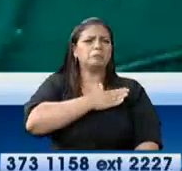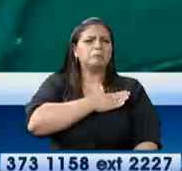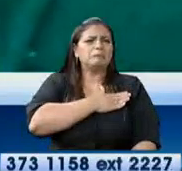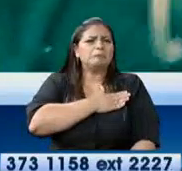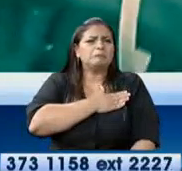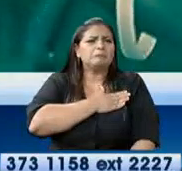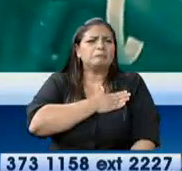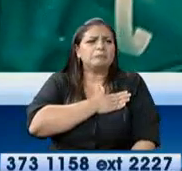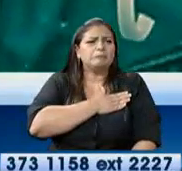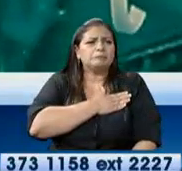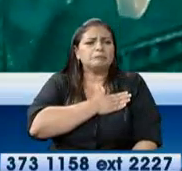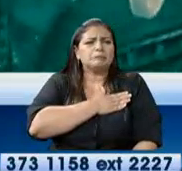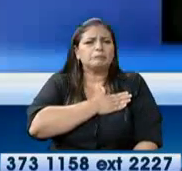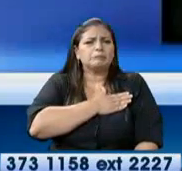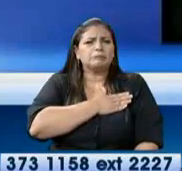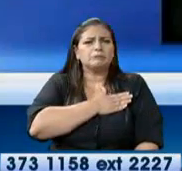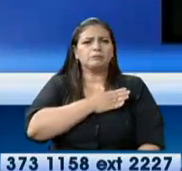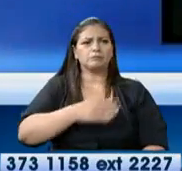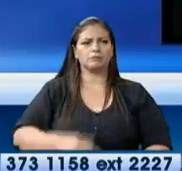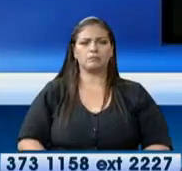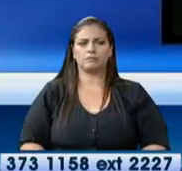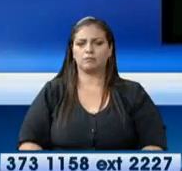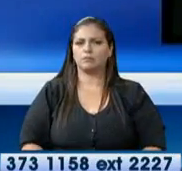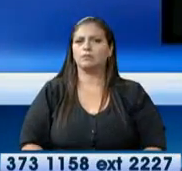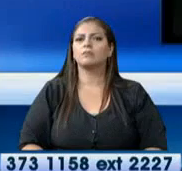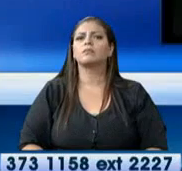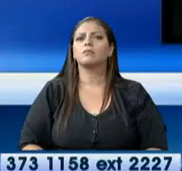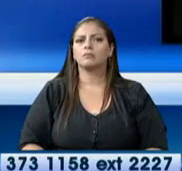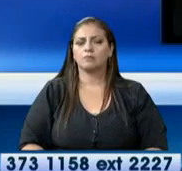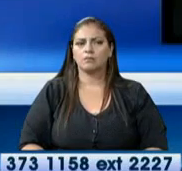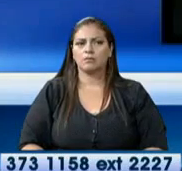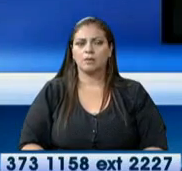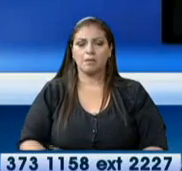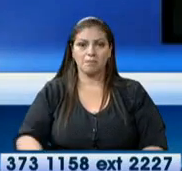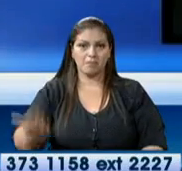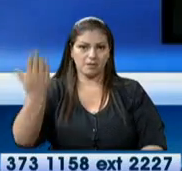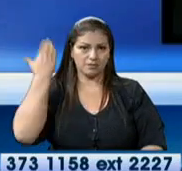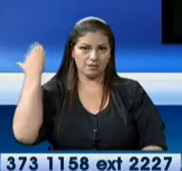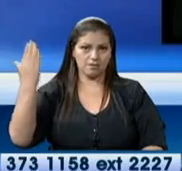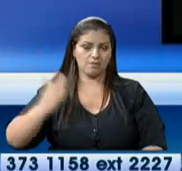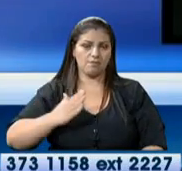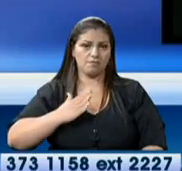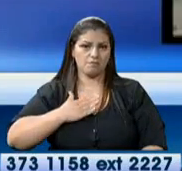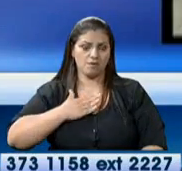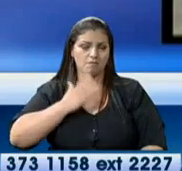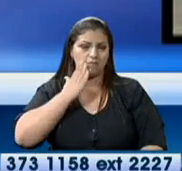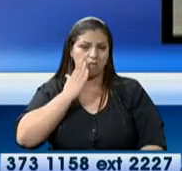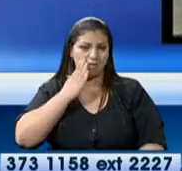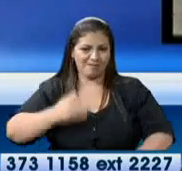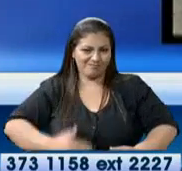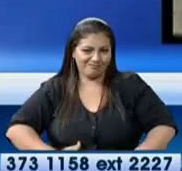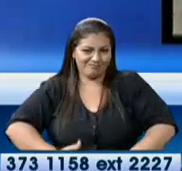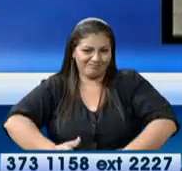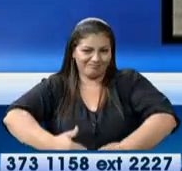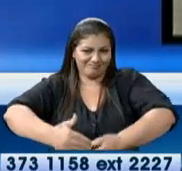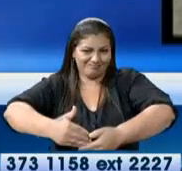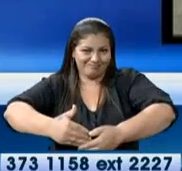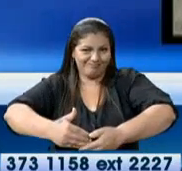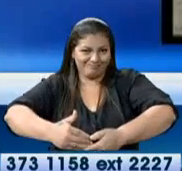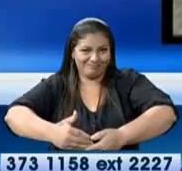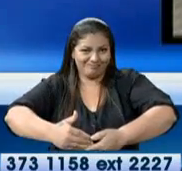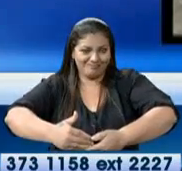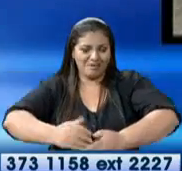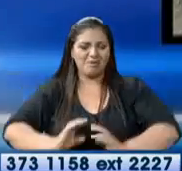un cálculo en el corazón. Papá, cuando estaba mi hermana embarazada, la abandonó. Lo tuvo como a los 8 meses, entonces tomó mi hermana, y si no trajo a